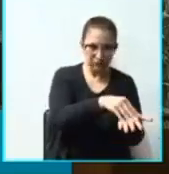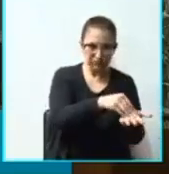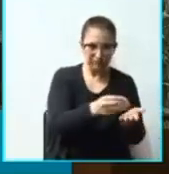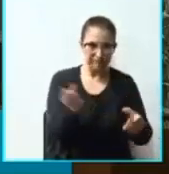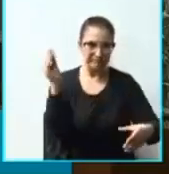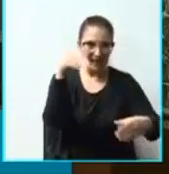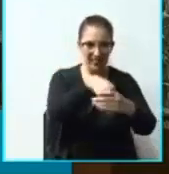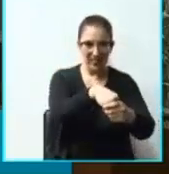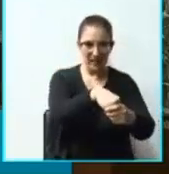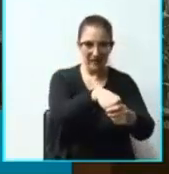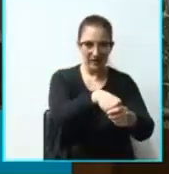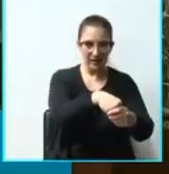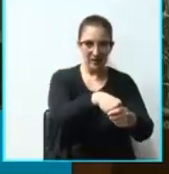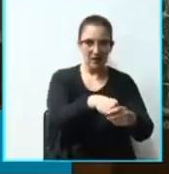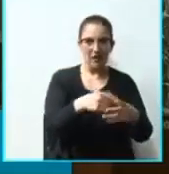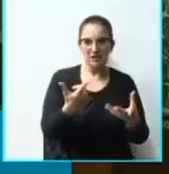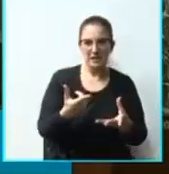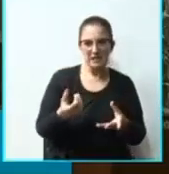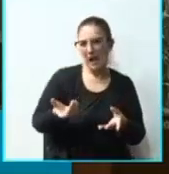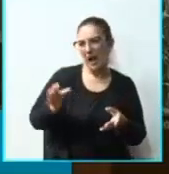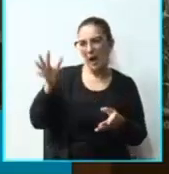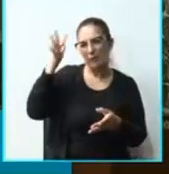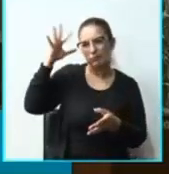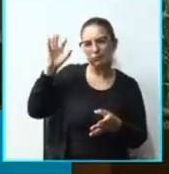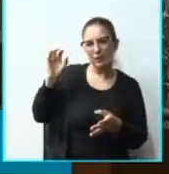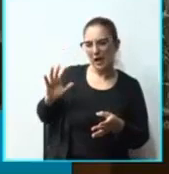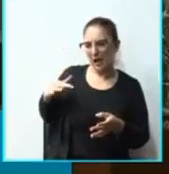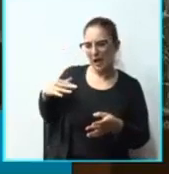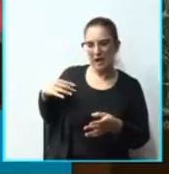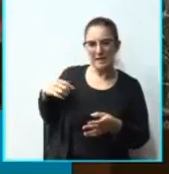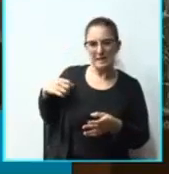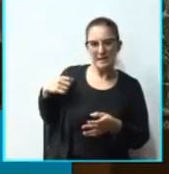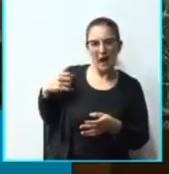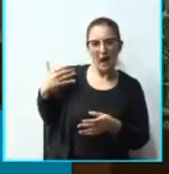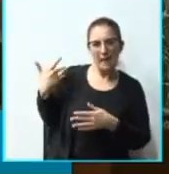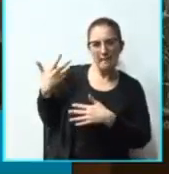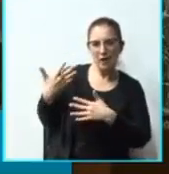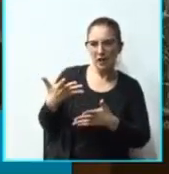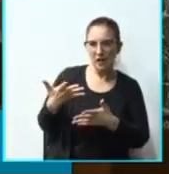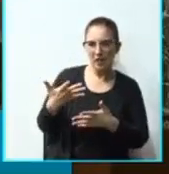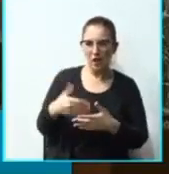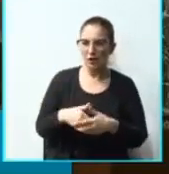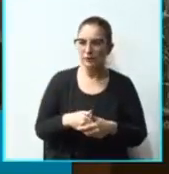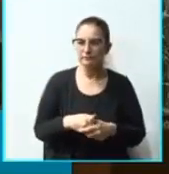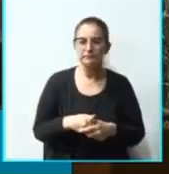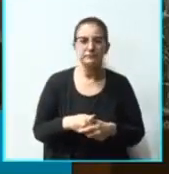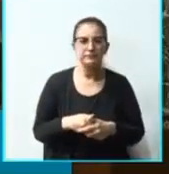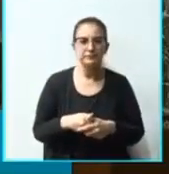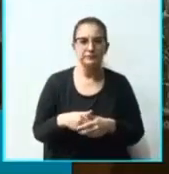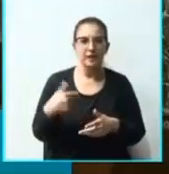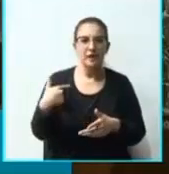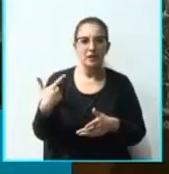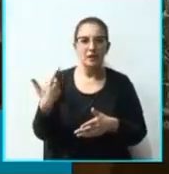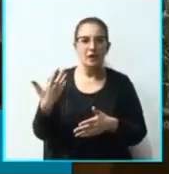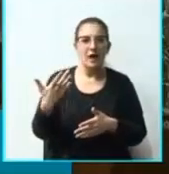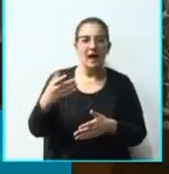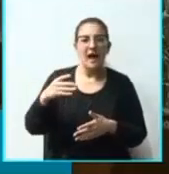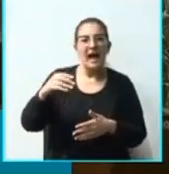Podemos recordar, lo hicimos hace poco en este recinto, a Cacciatore con sus topadoras, tratando de erradicar